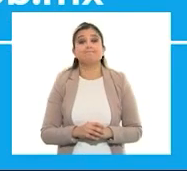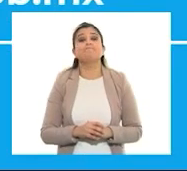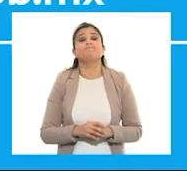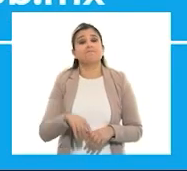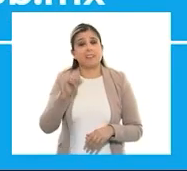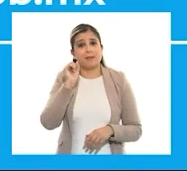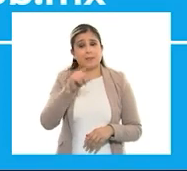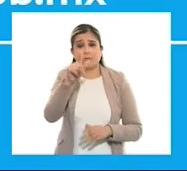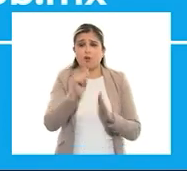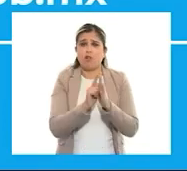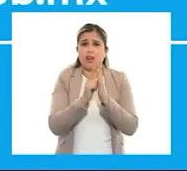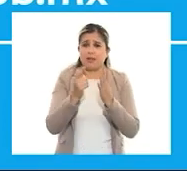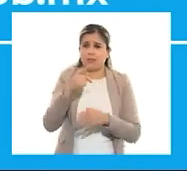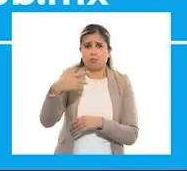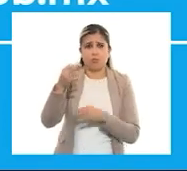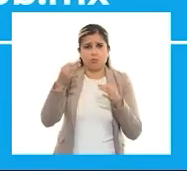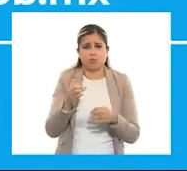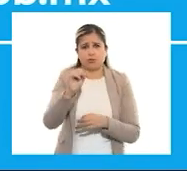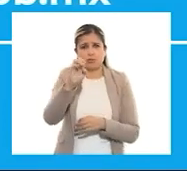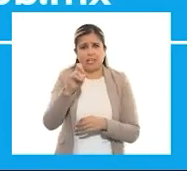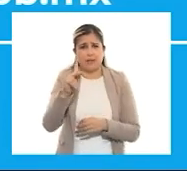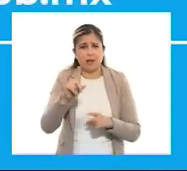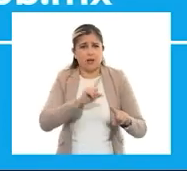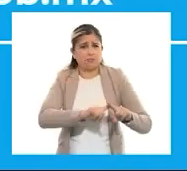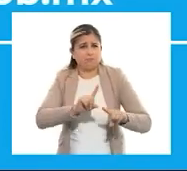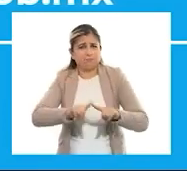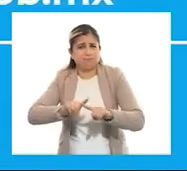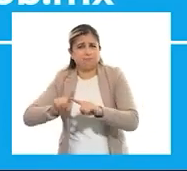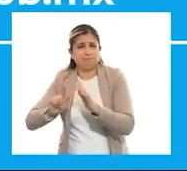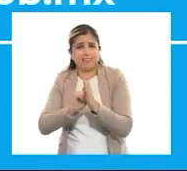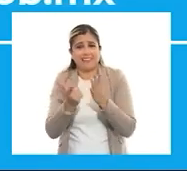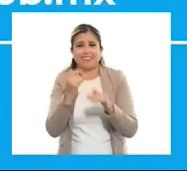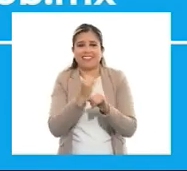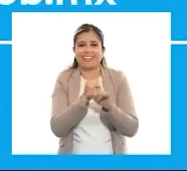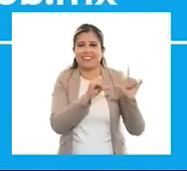También puedes encontrar los libros de texto en la página